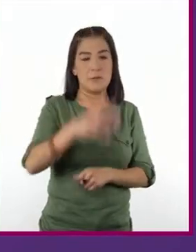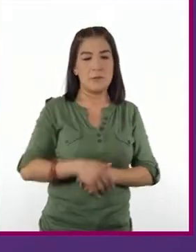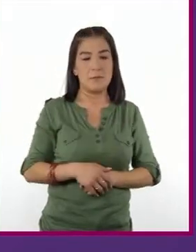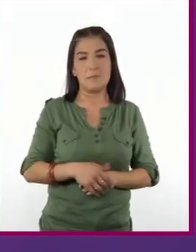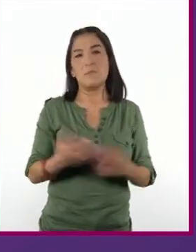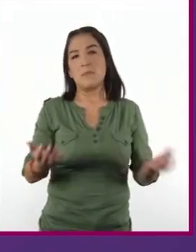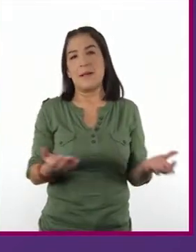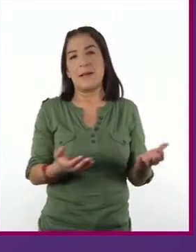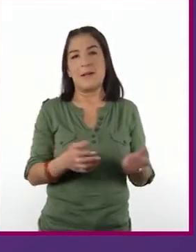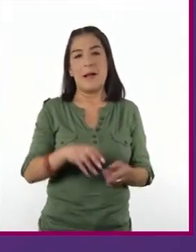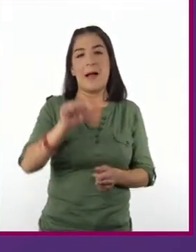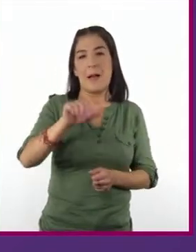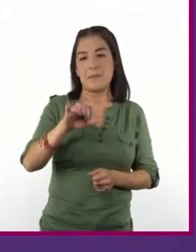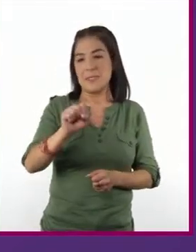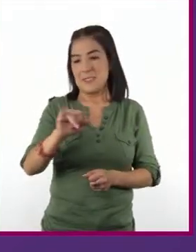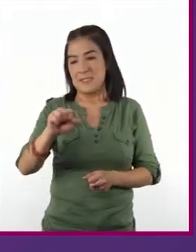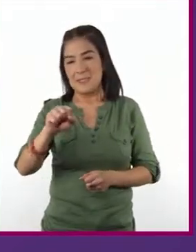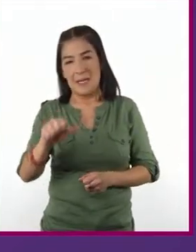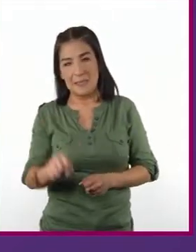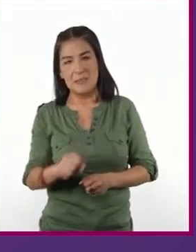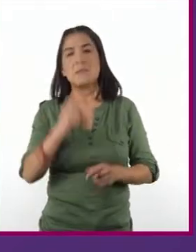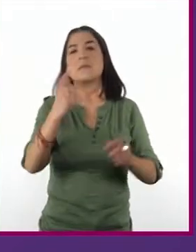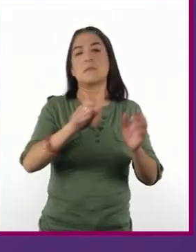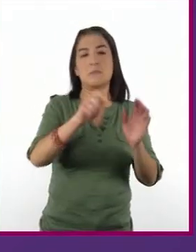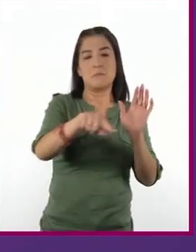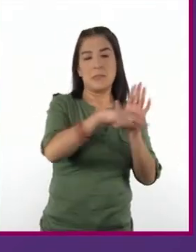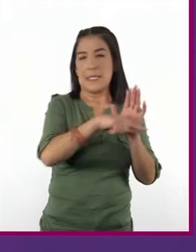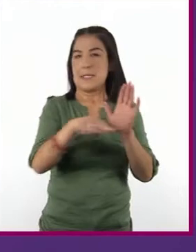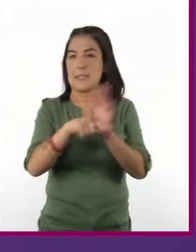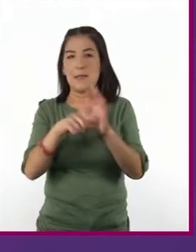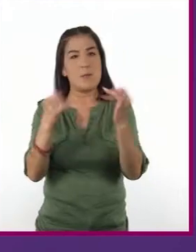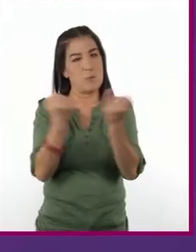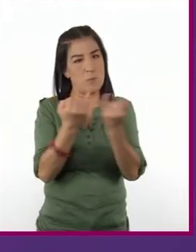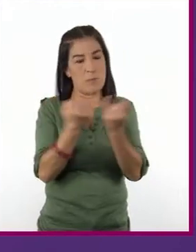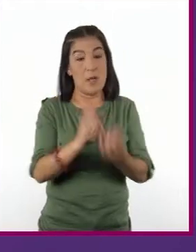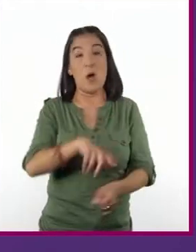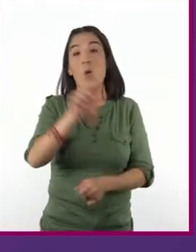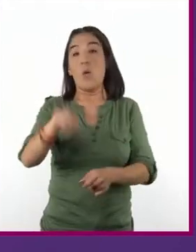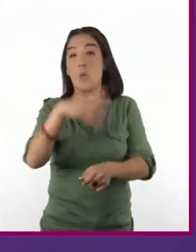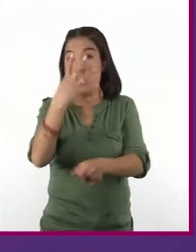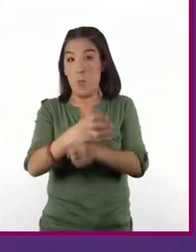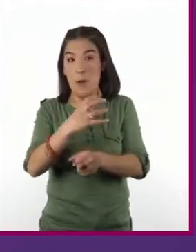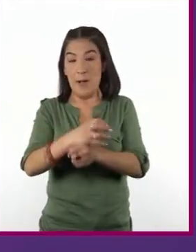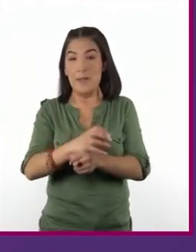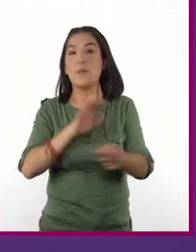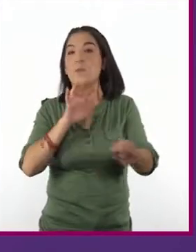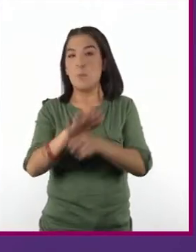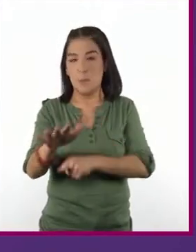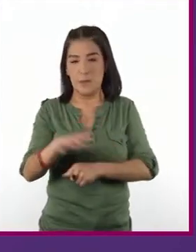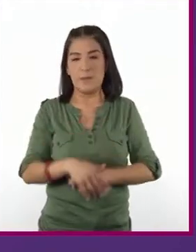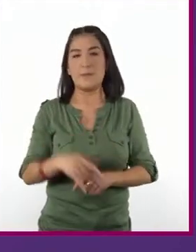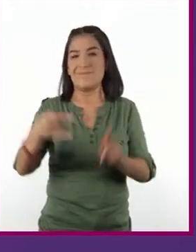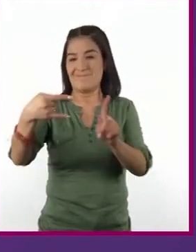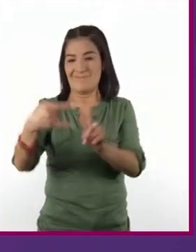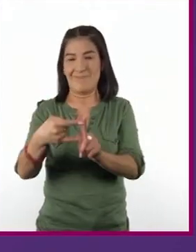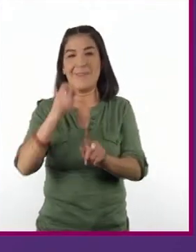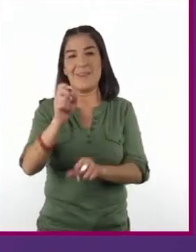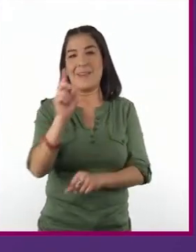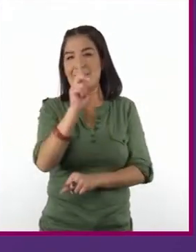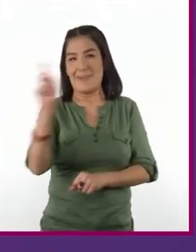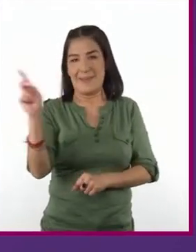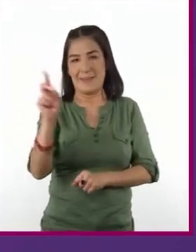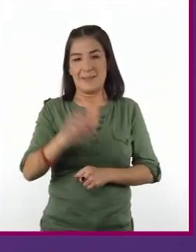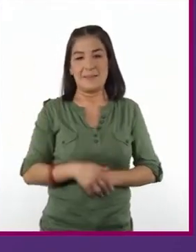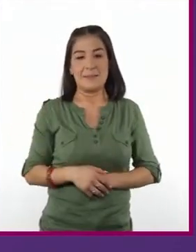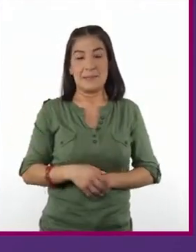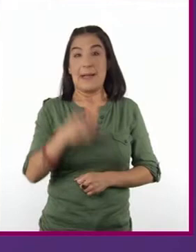las abscisas como las ordenadas son negativas. La cuarta y última región se encuentra en la parte inferior derecha